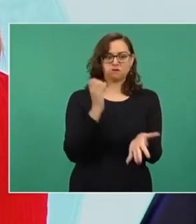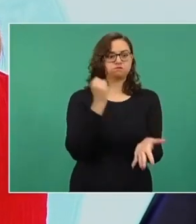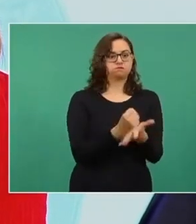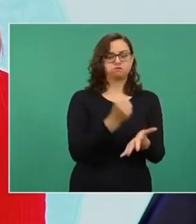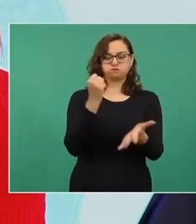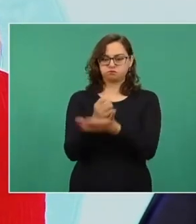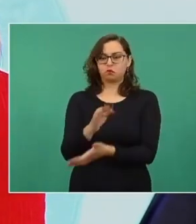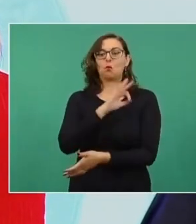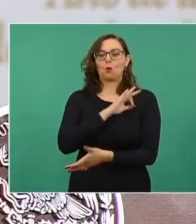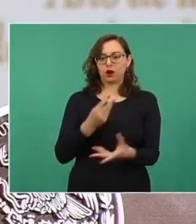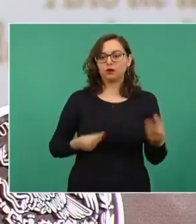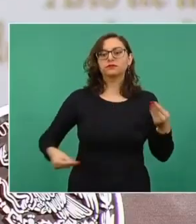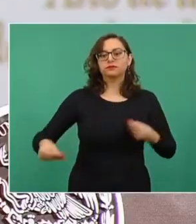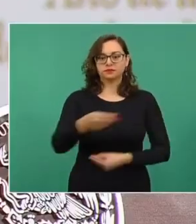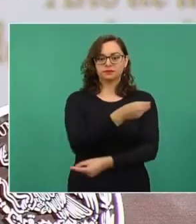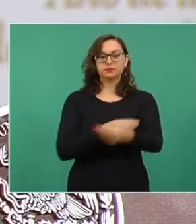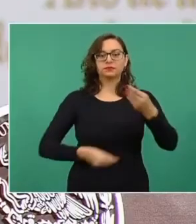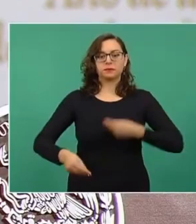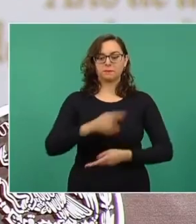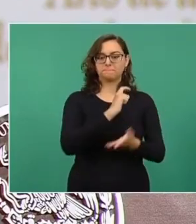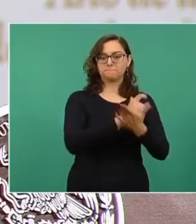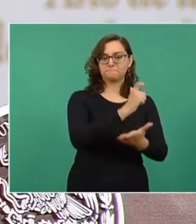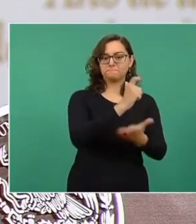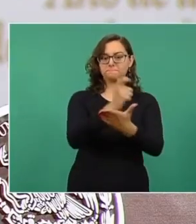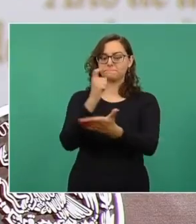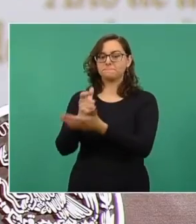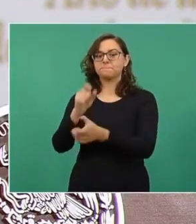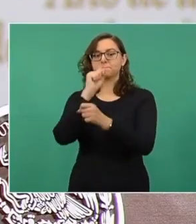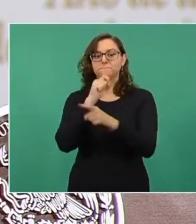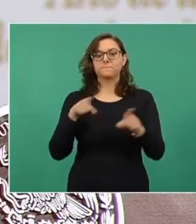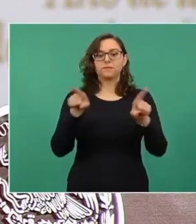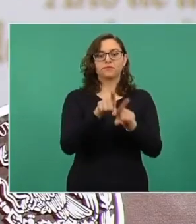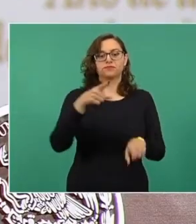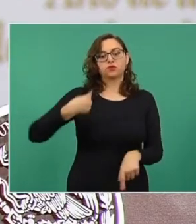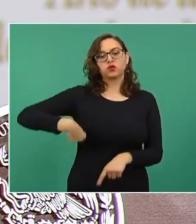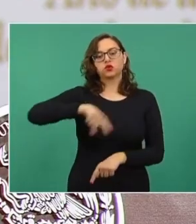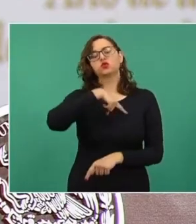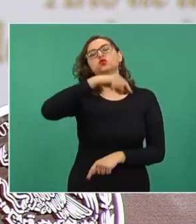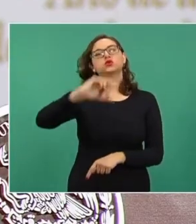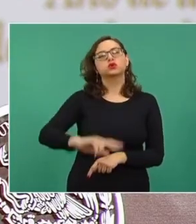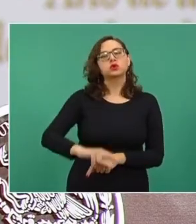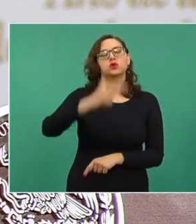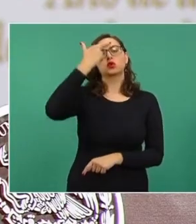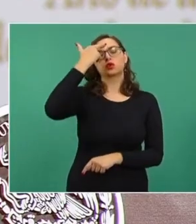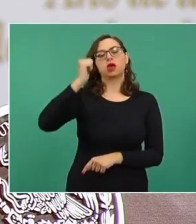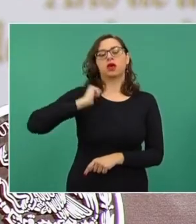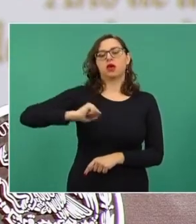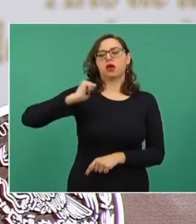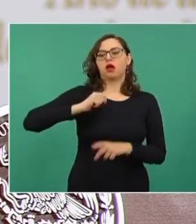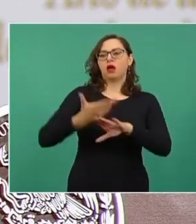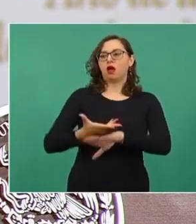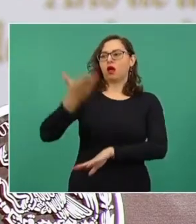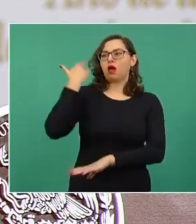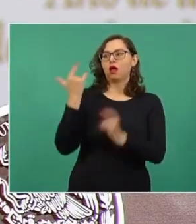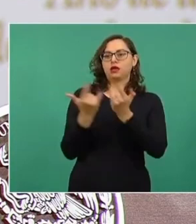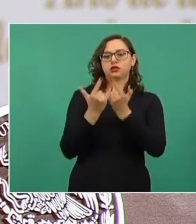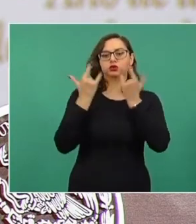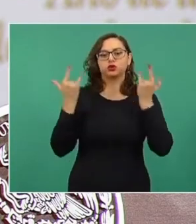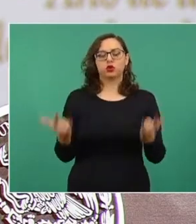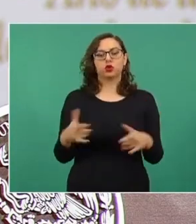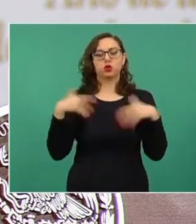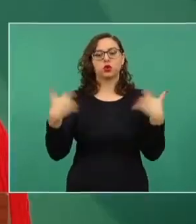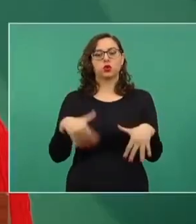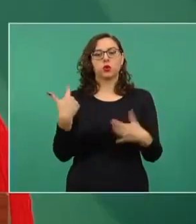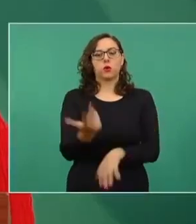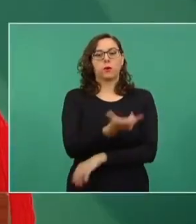medio de pago, son excelentes vehículos para evocar nuestras tradiciones y cultura, así como para conmemorar eventos trascendentes de